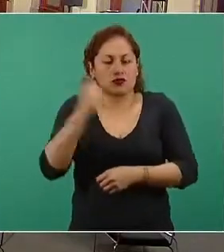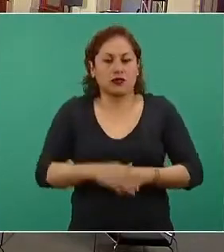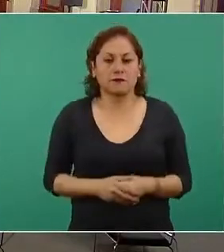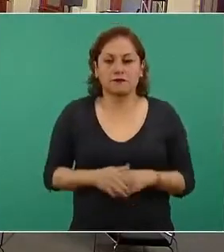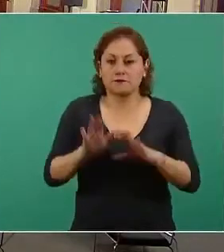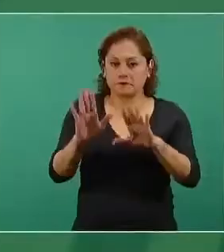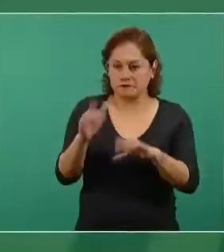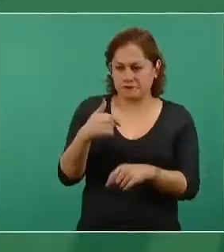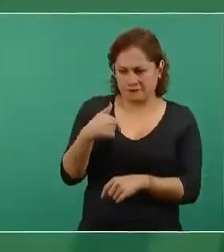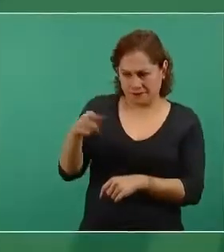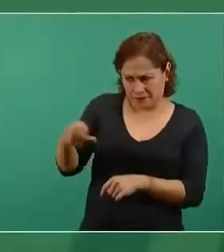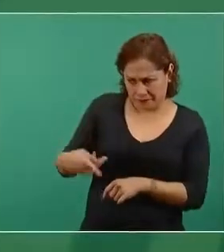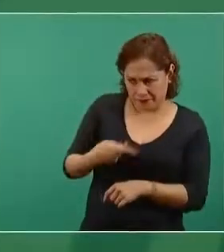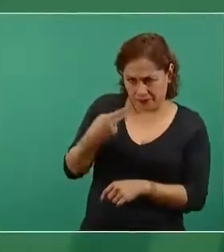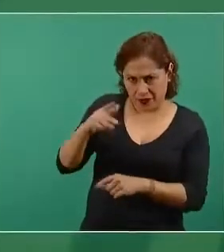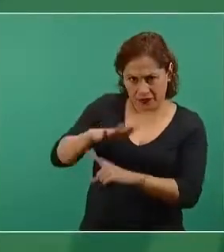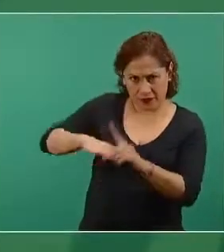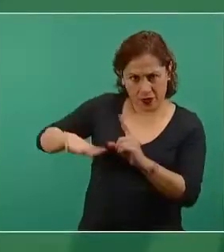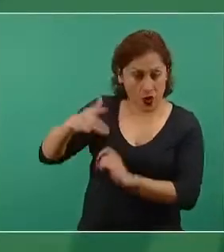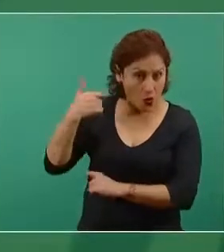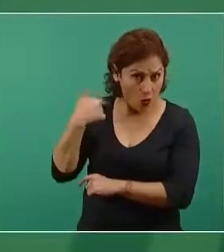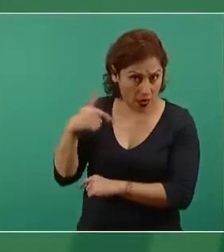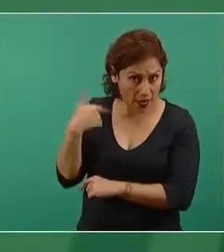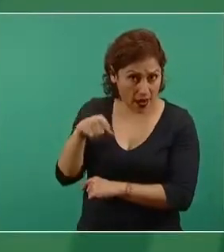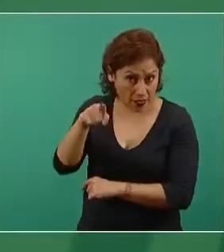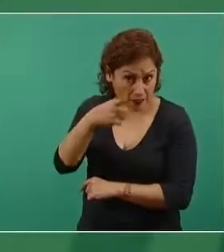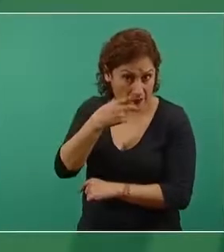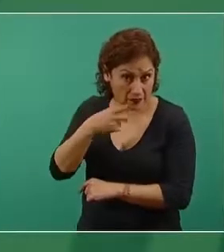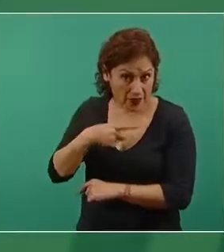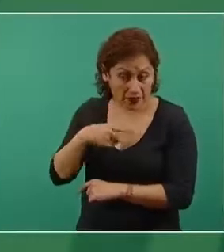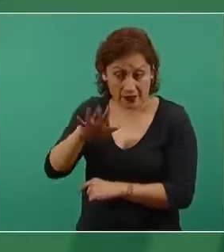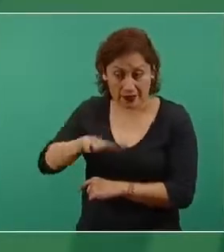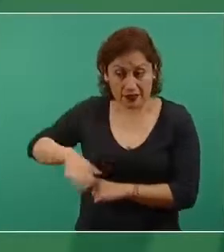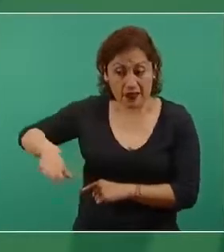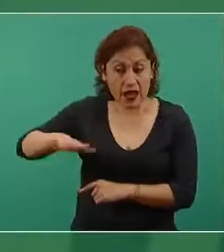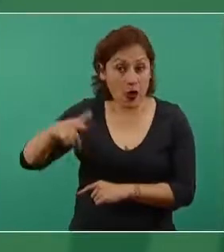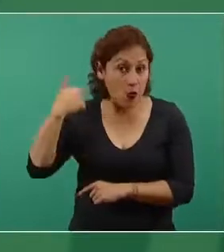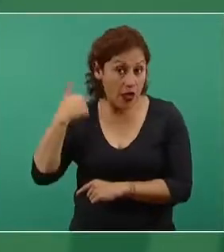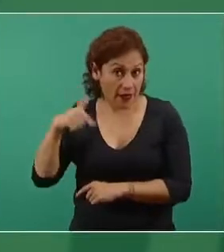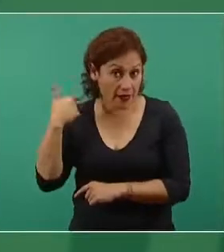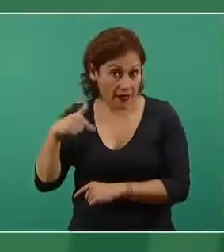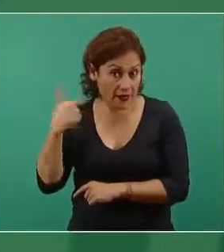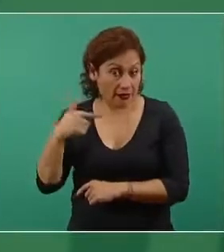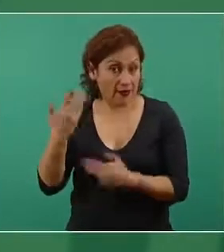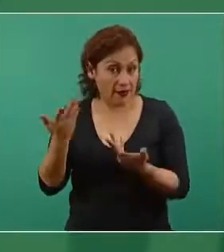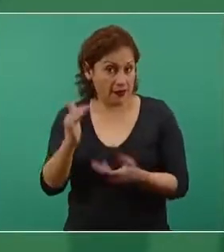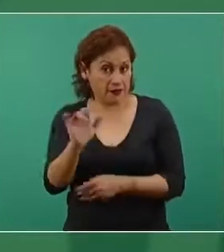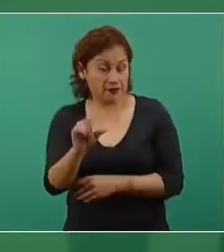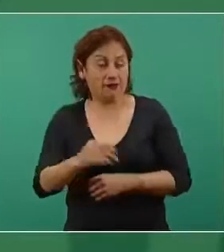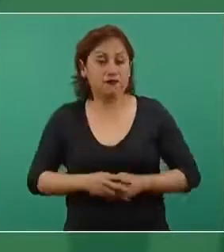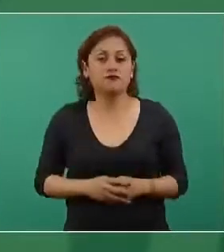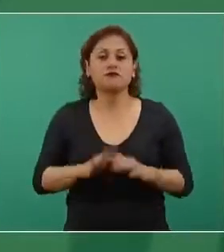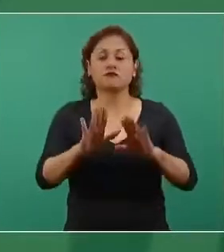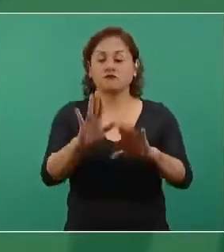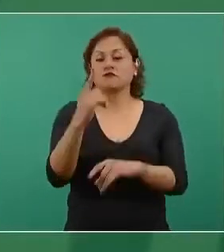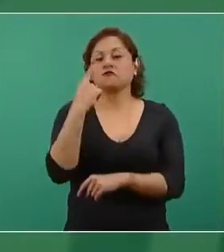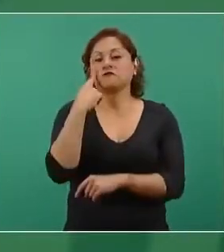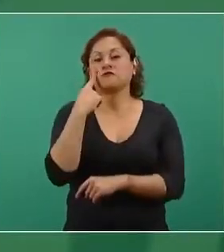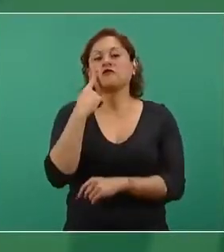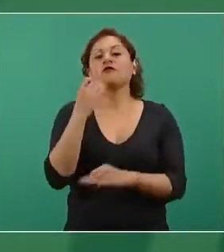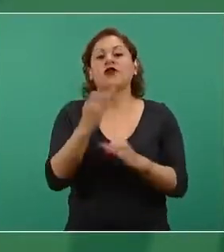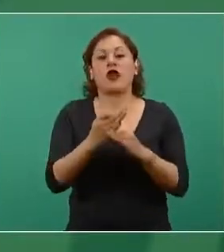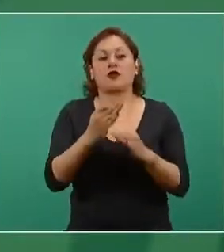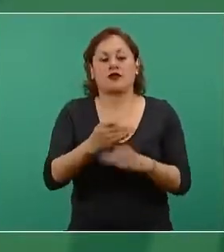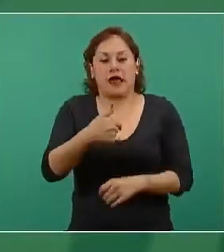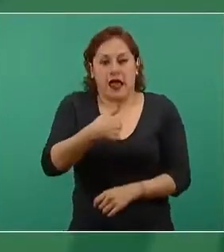para el Estado de Jalisco, ¿es correcto? O sea, las dudas que se han venido presentando son para el Estado de Jalisco. En este momento particularmente, su servidora